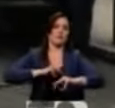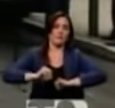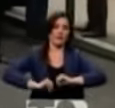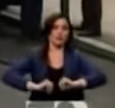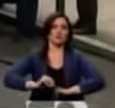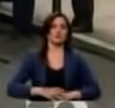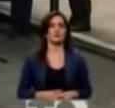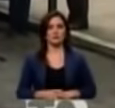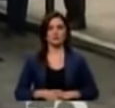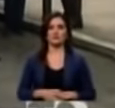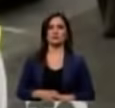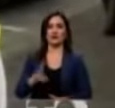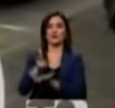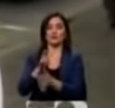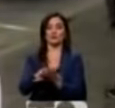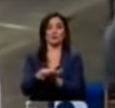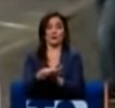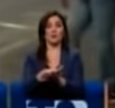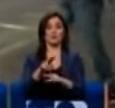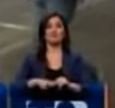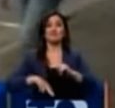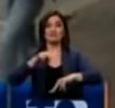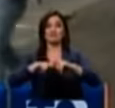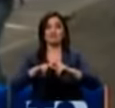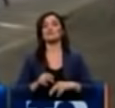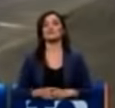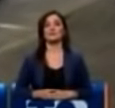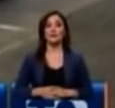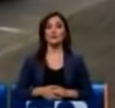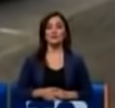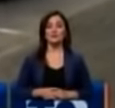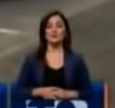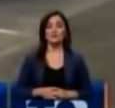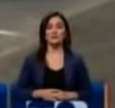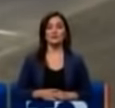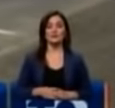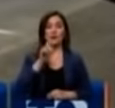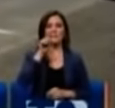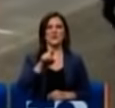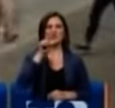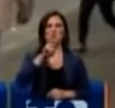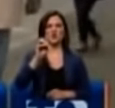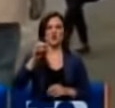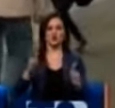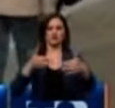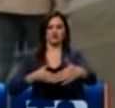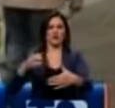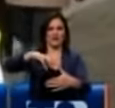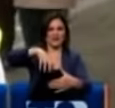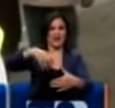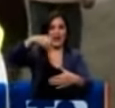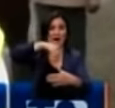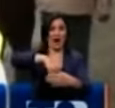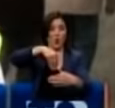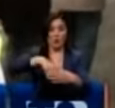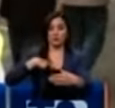estos momentos se va a construir la estación de la Alameda. Este primer corte es simplemente para desviar un colector de 1.200 milímetros de diámetro y una tubería de agua potable que